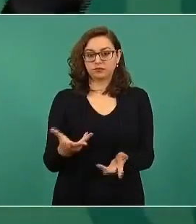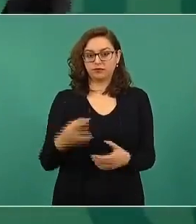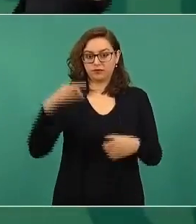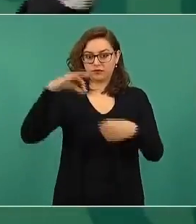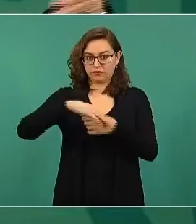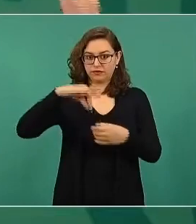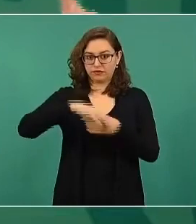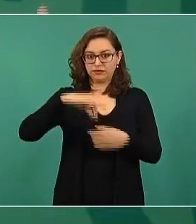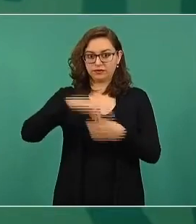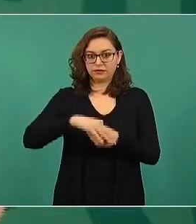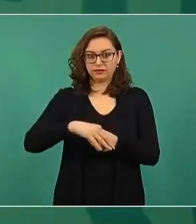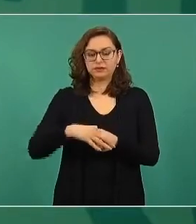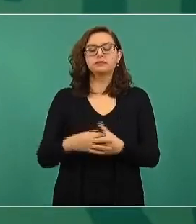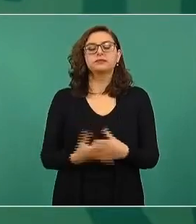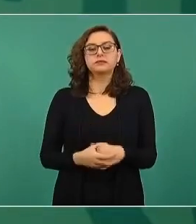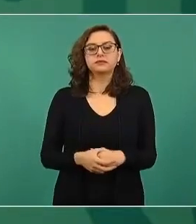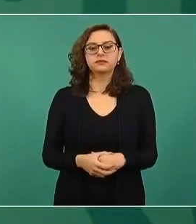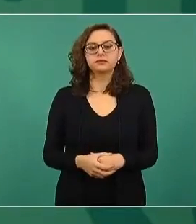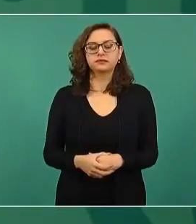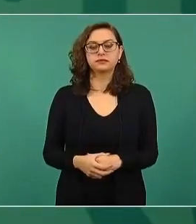Vamos a recrear